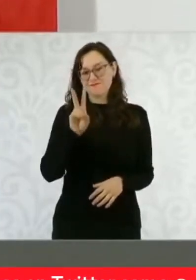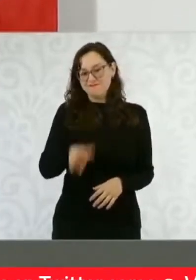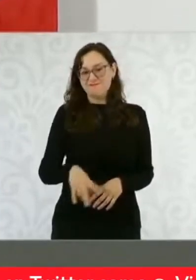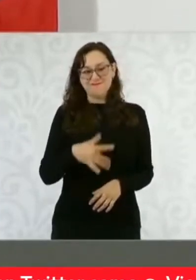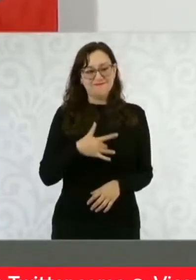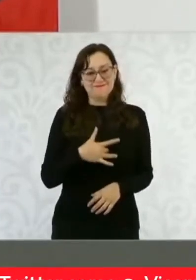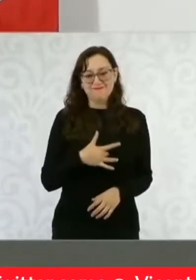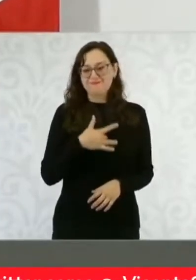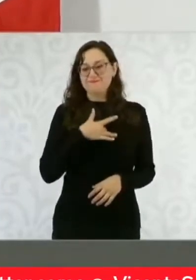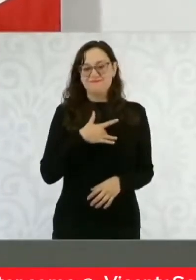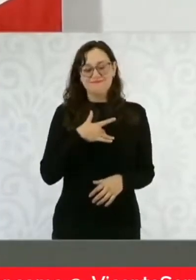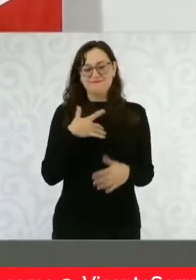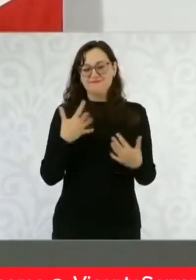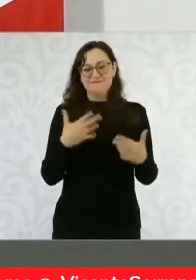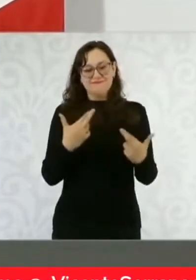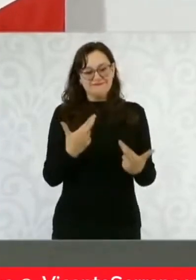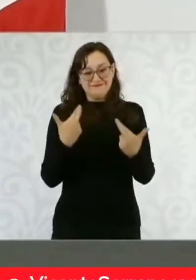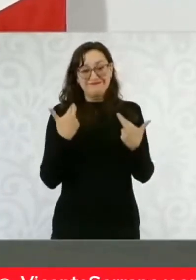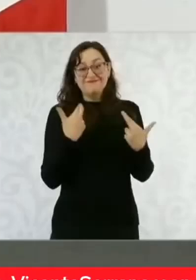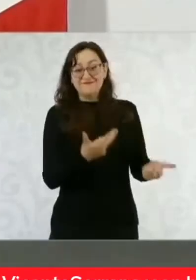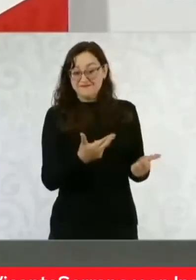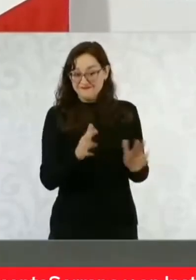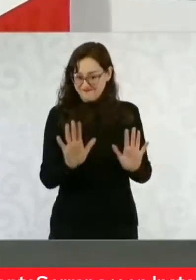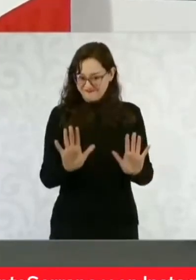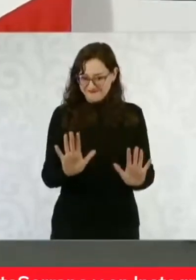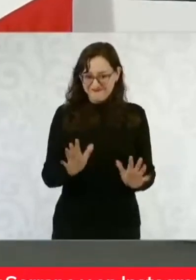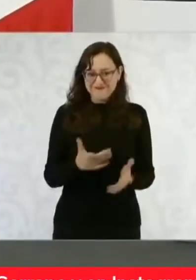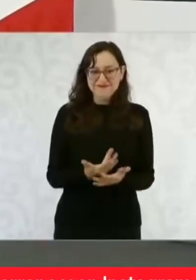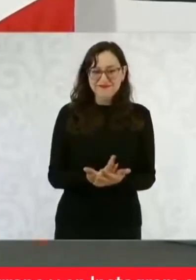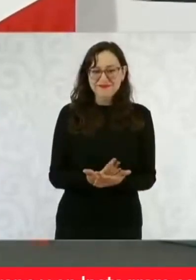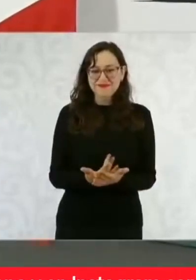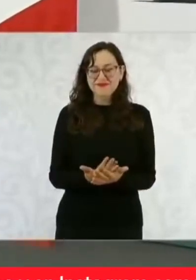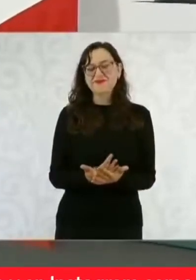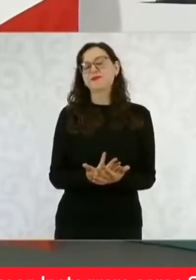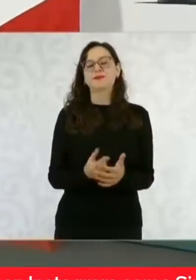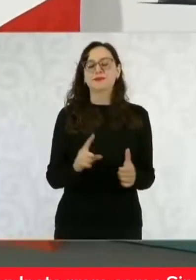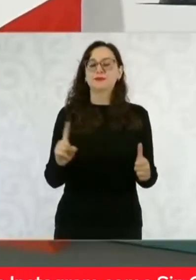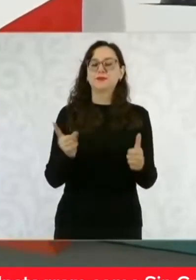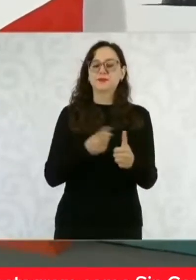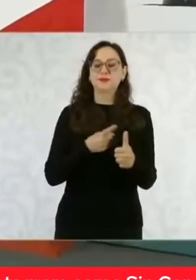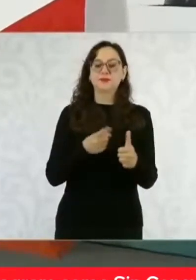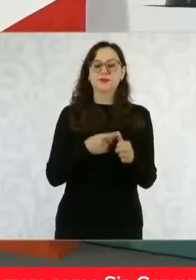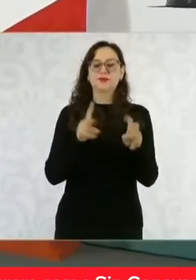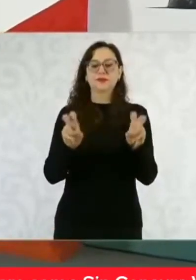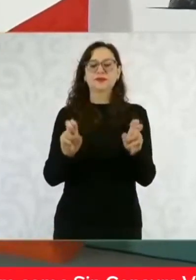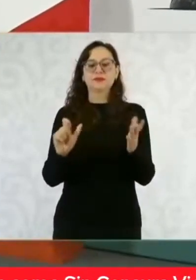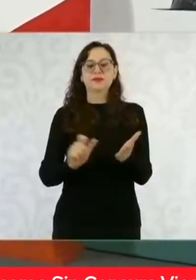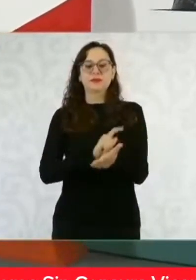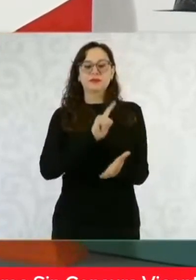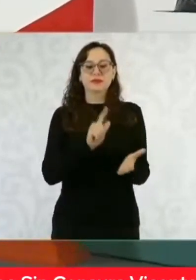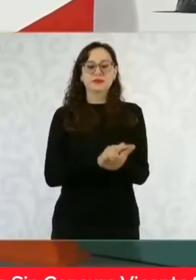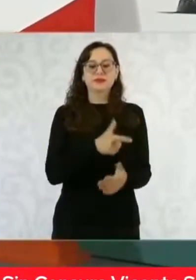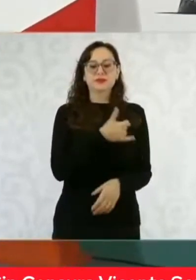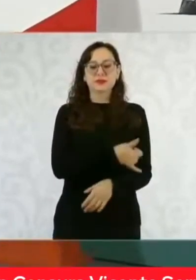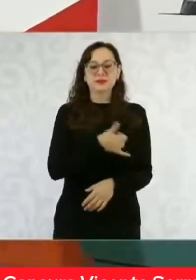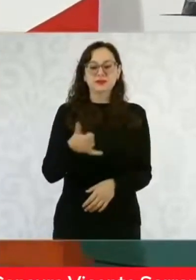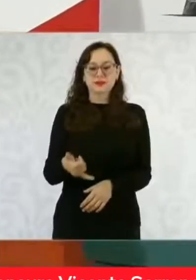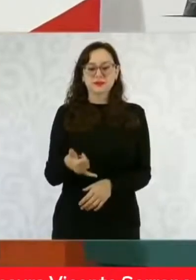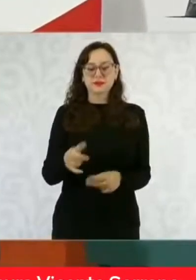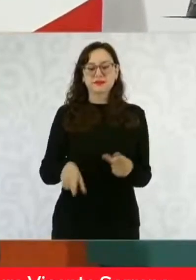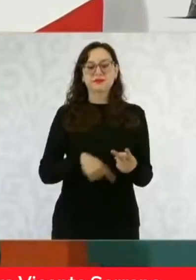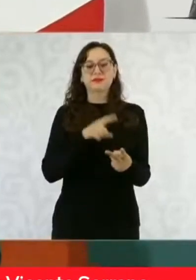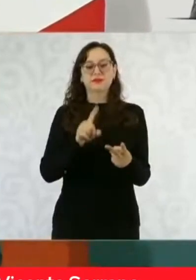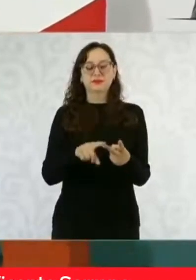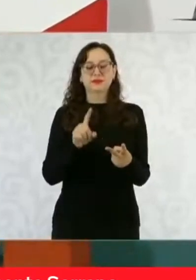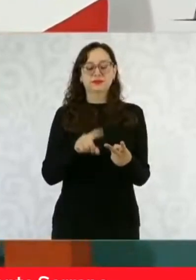un hermosísimo regalo, ya van a ver cuál es. Entonces, primero hablamos del Infonavit y después hablamos